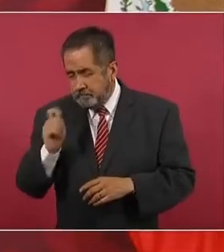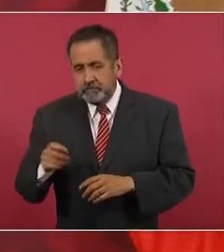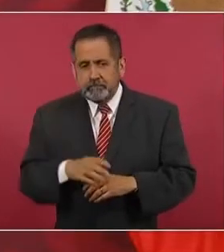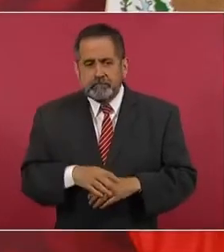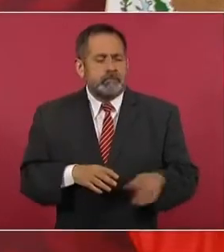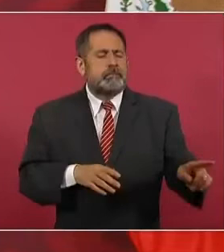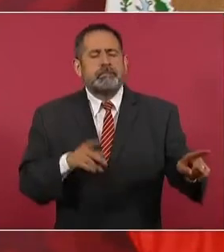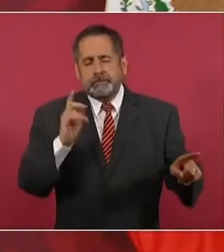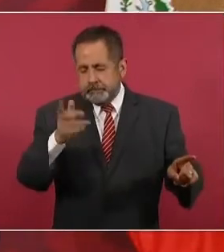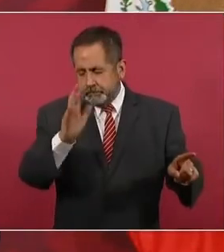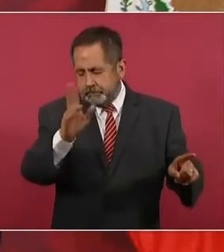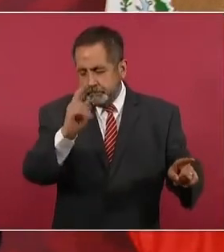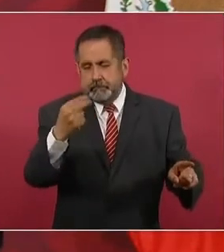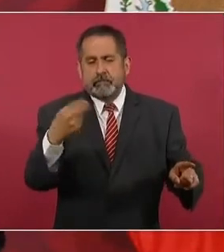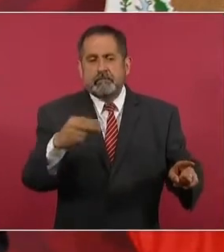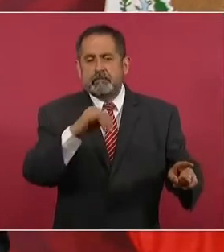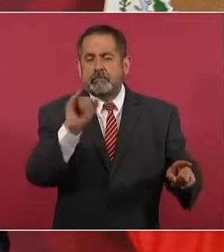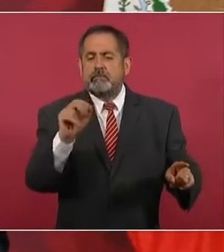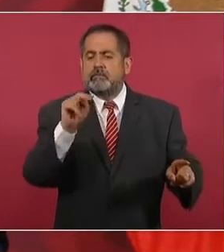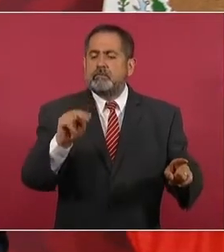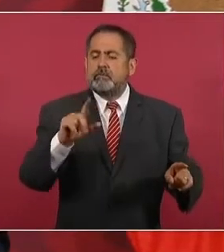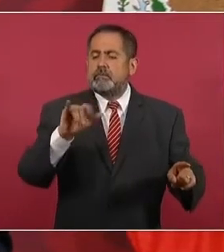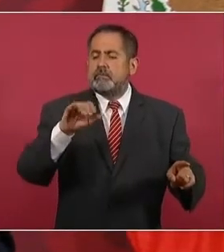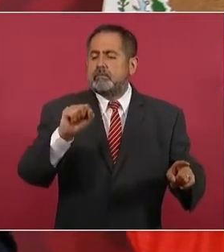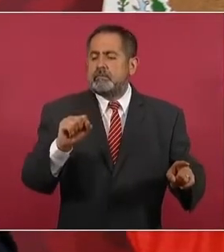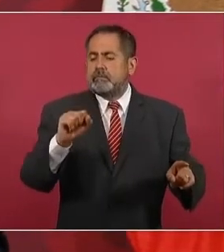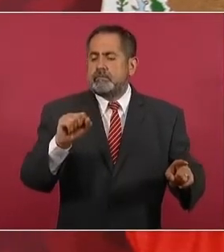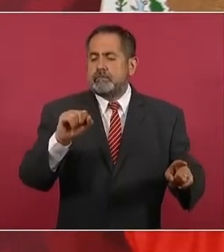Juan Luis González Alcántara,